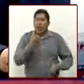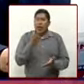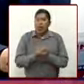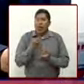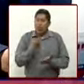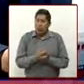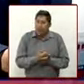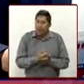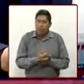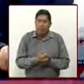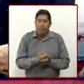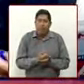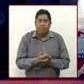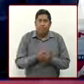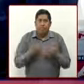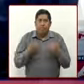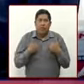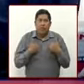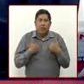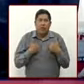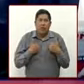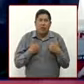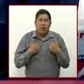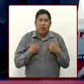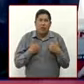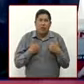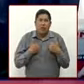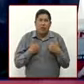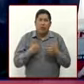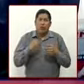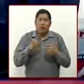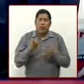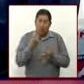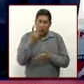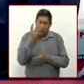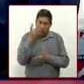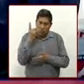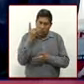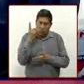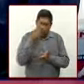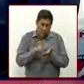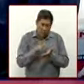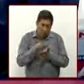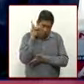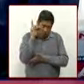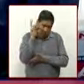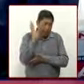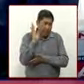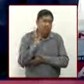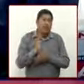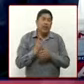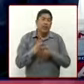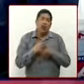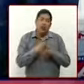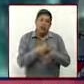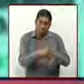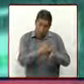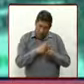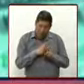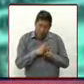economía tiene a la bolivianización. Tenemos una economía bolivianizada. En los